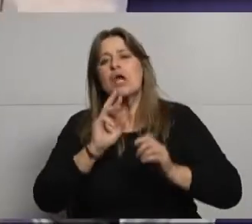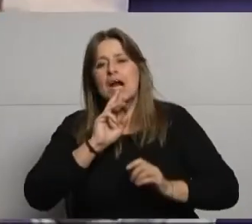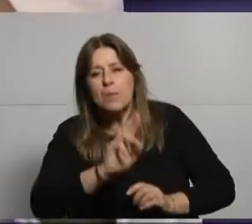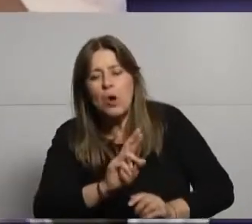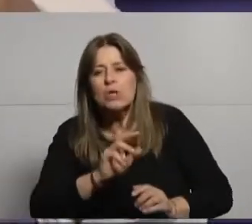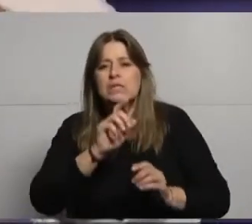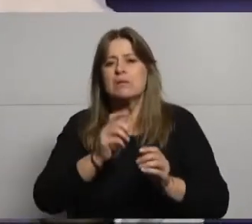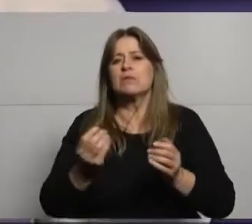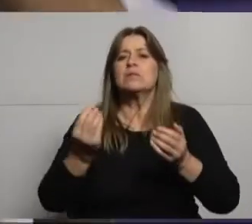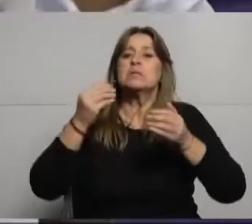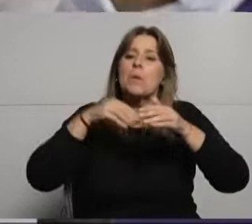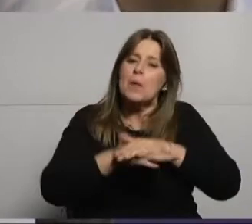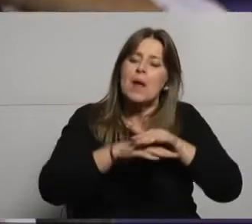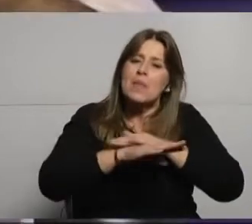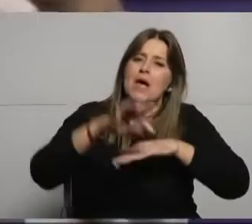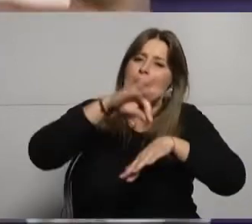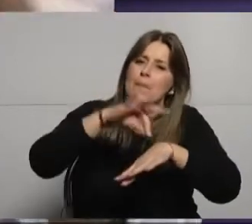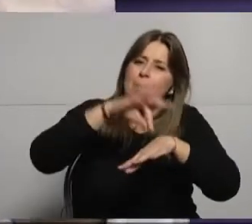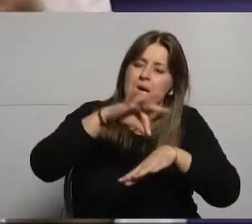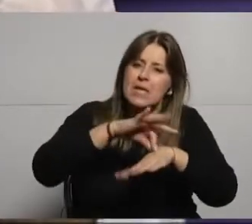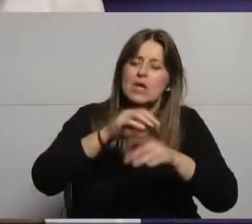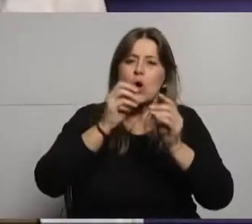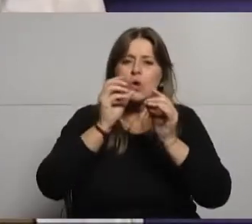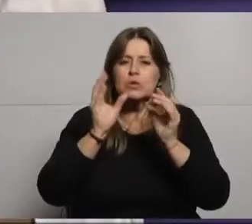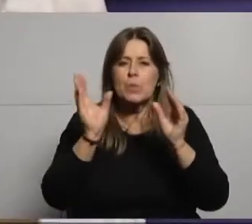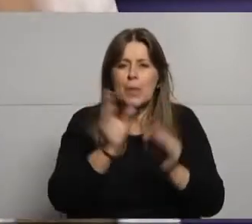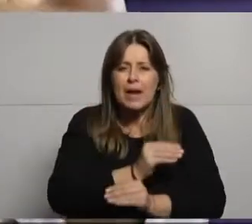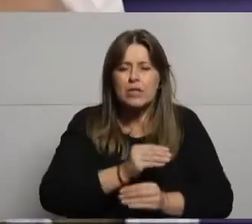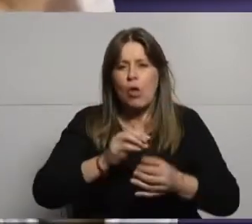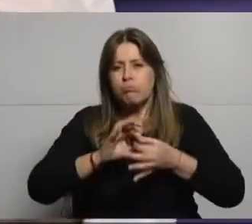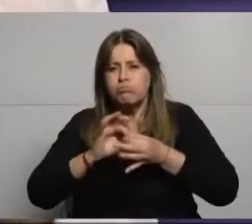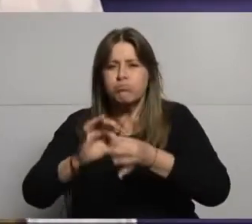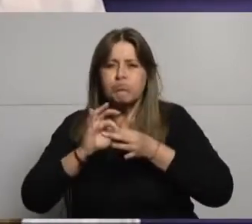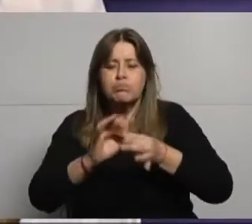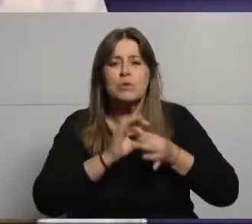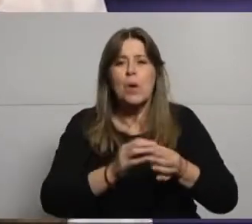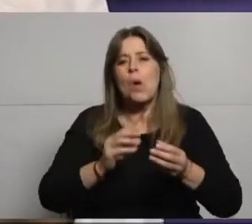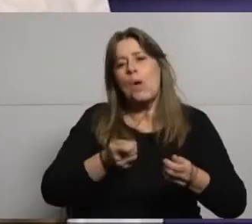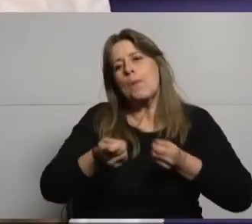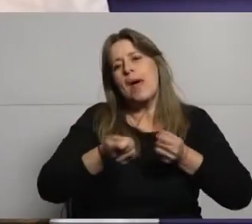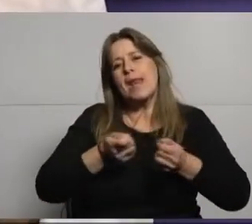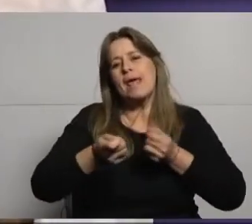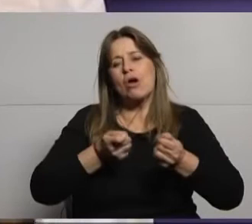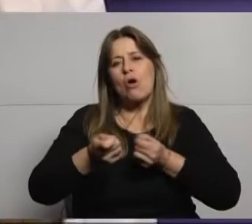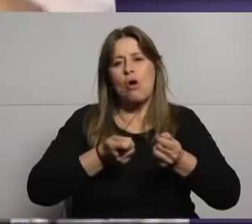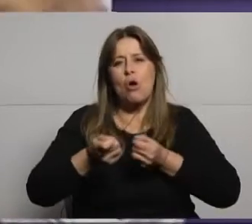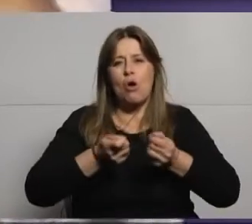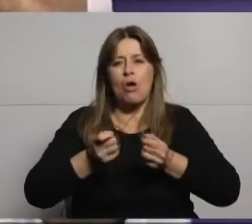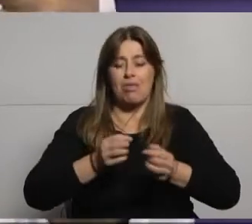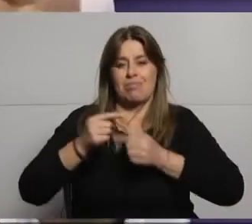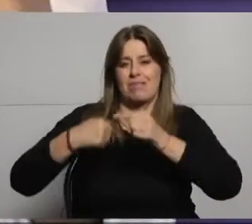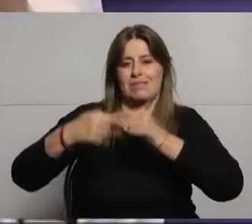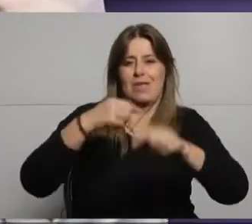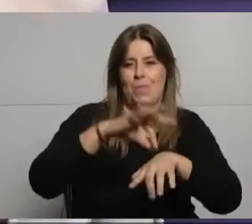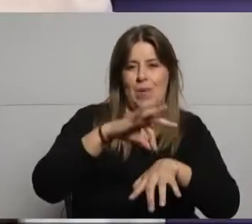hay bandejas de entrada para los médicos, está todo encadenado con el manejo del